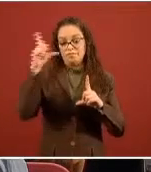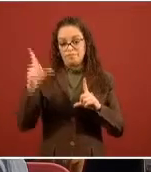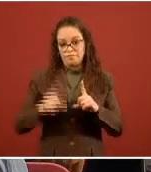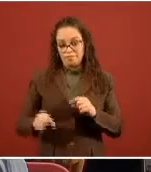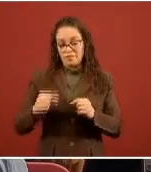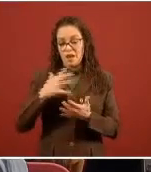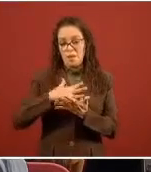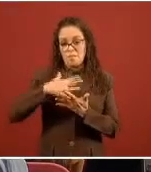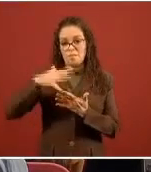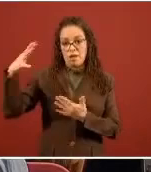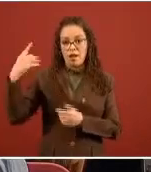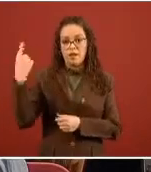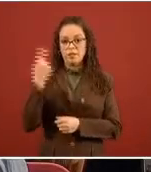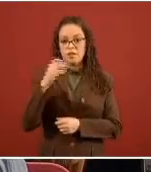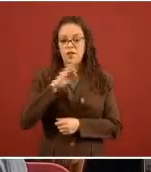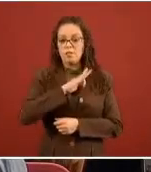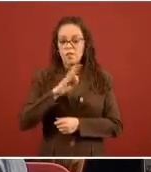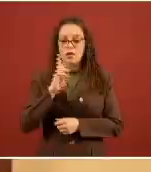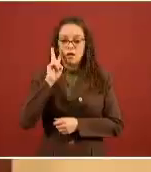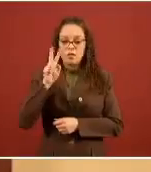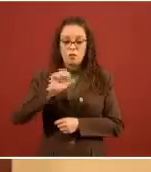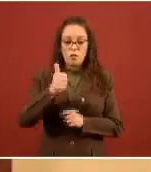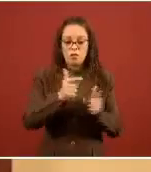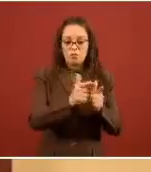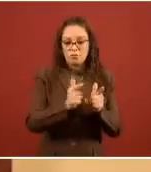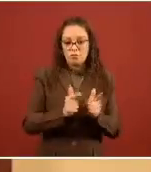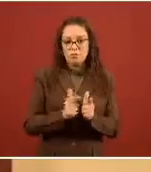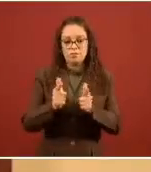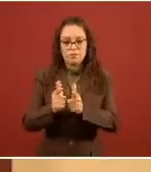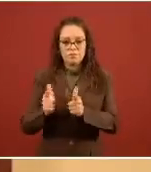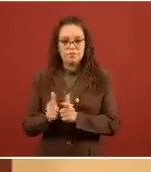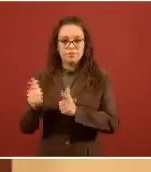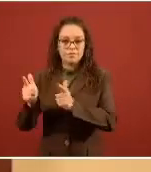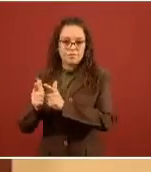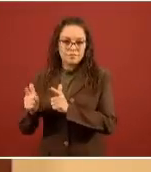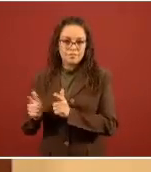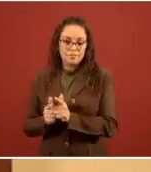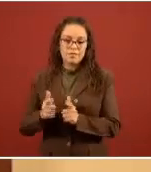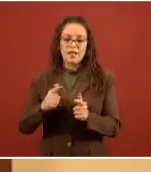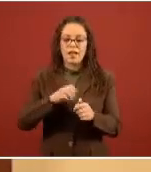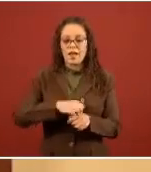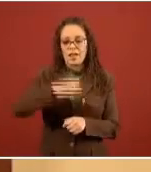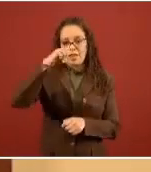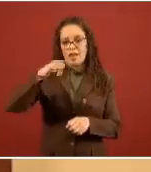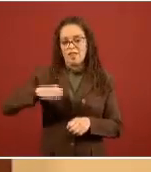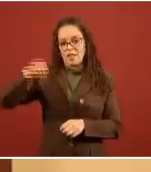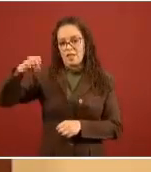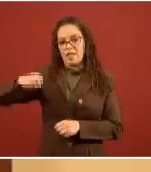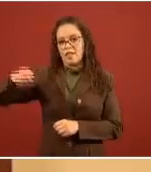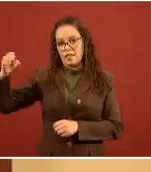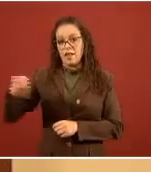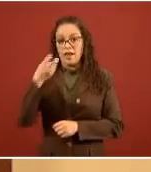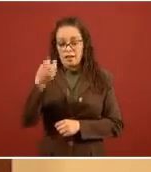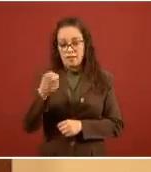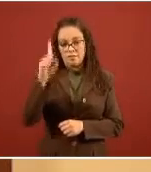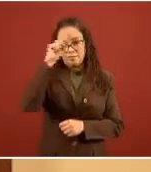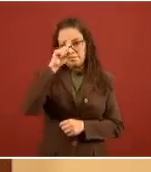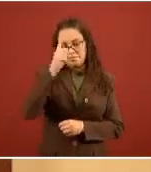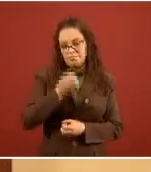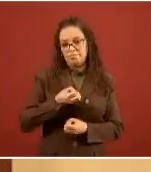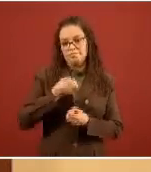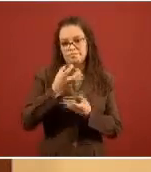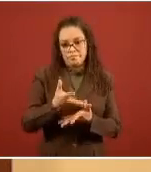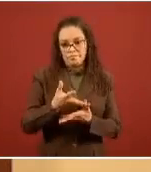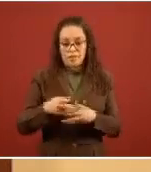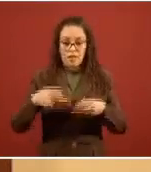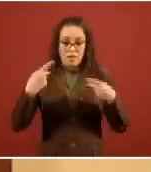que observamos en los diferentes, digamos, en estas agrupaciones que estamos teniendo por edad, y de ahí la recomendación para que las personas